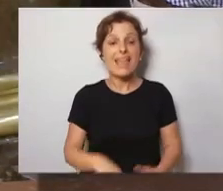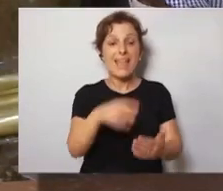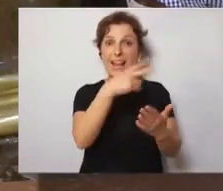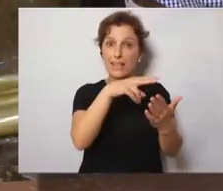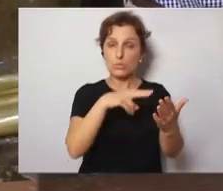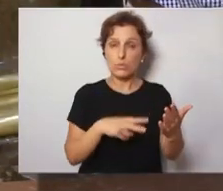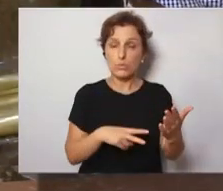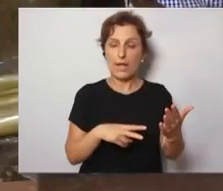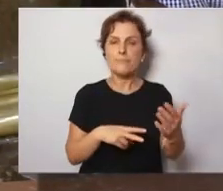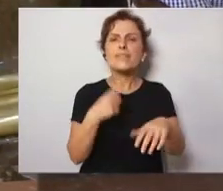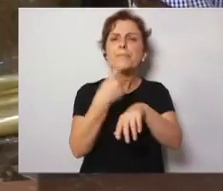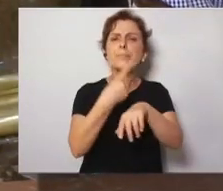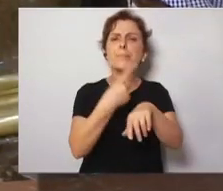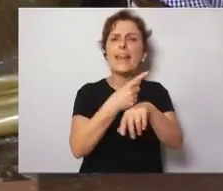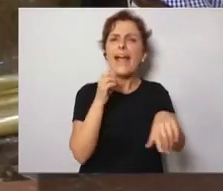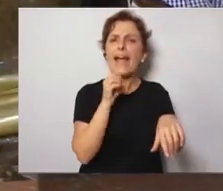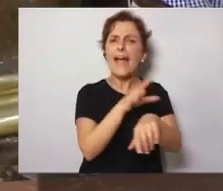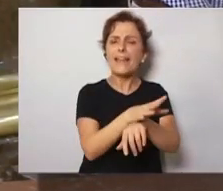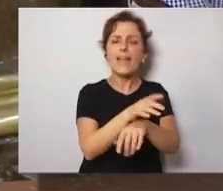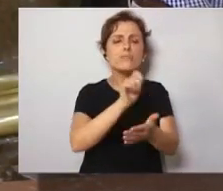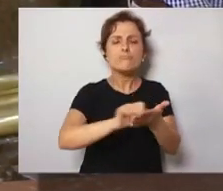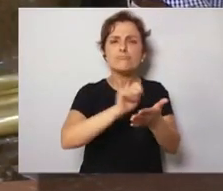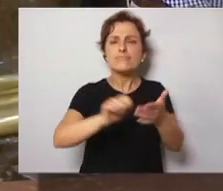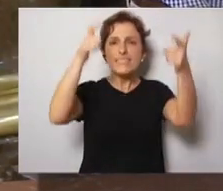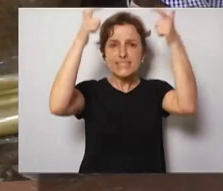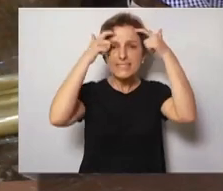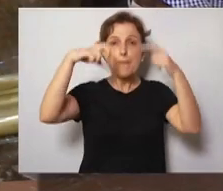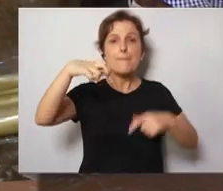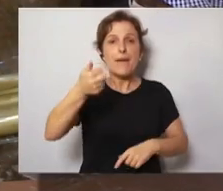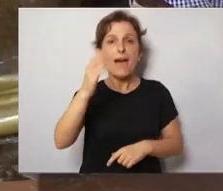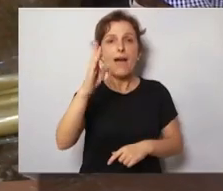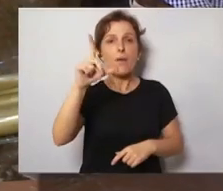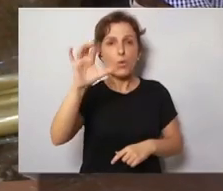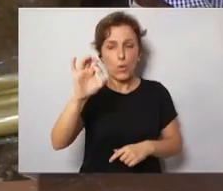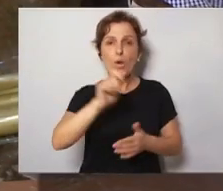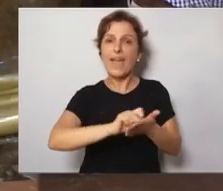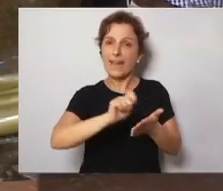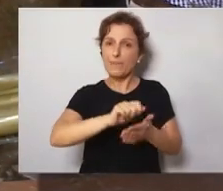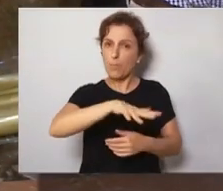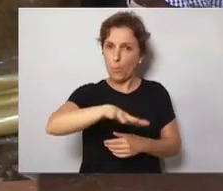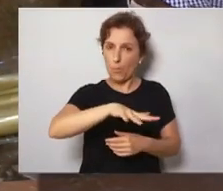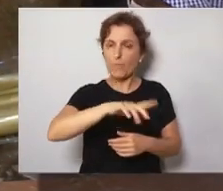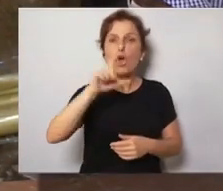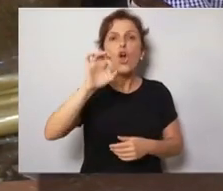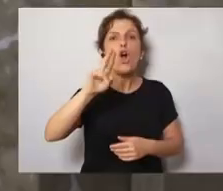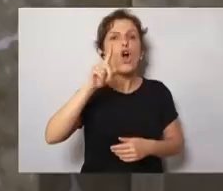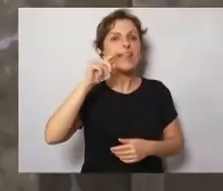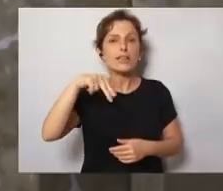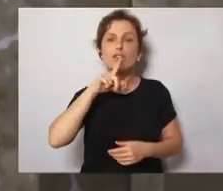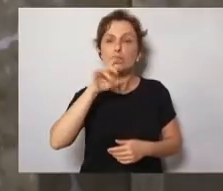lectura de la primera carta del apóstol san pablo a los cristianos de corinto hermanos